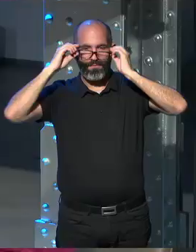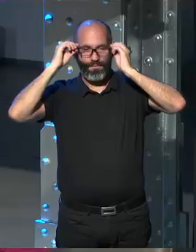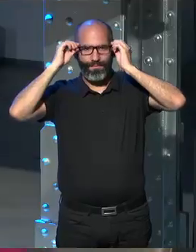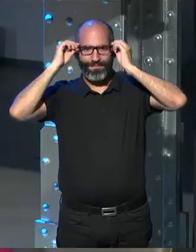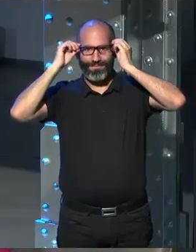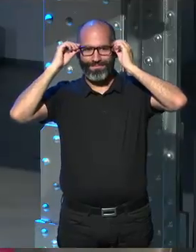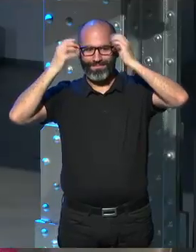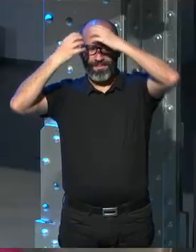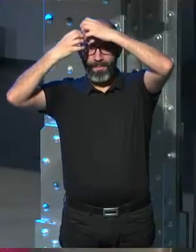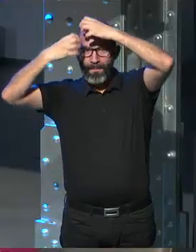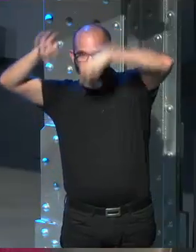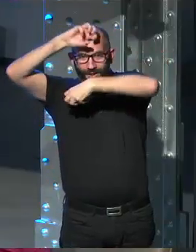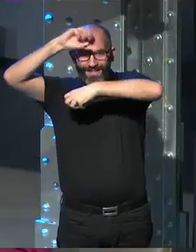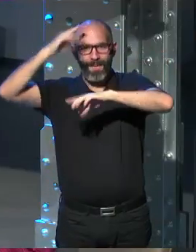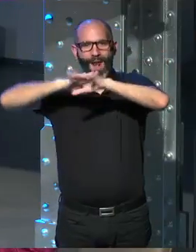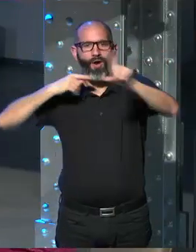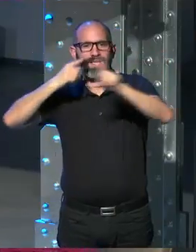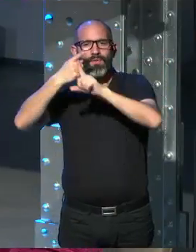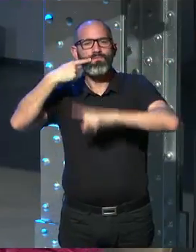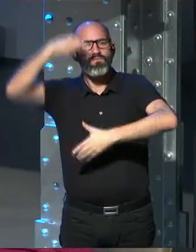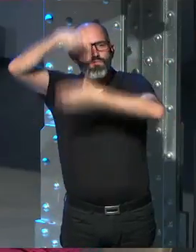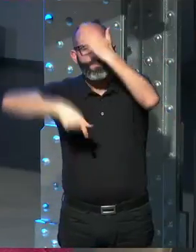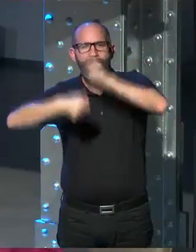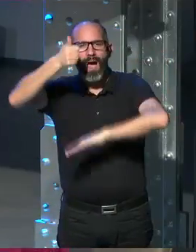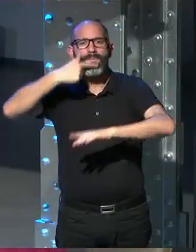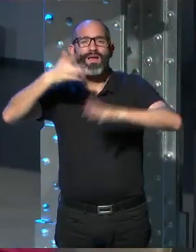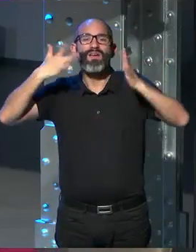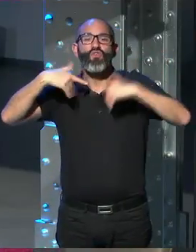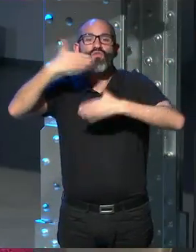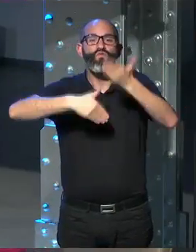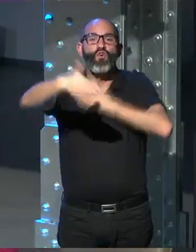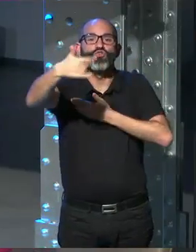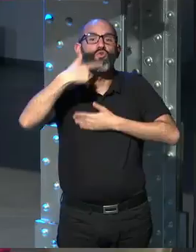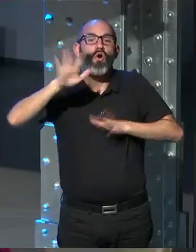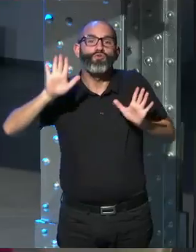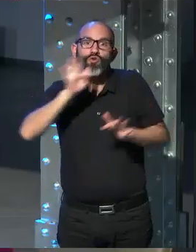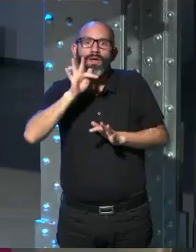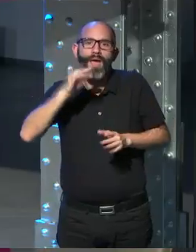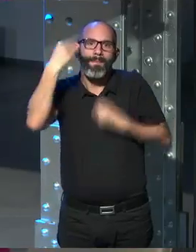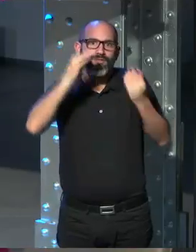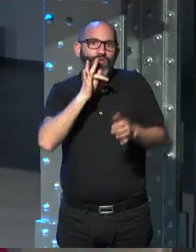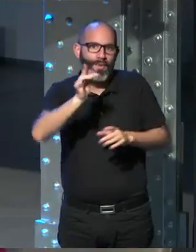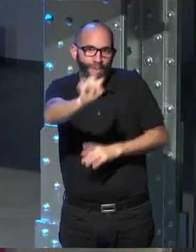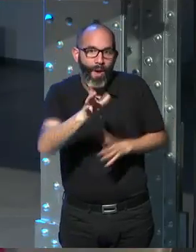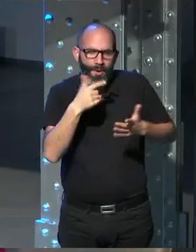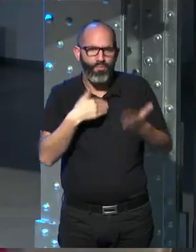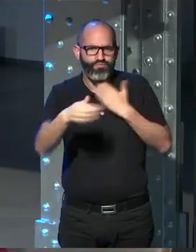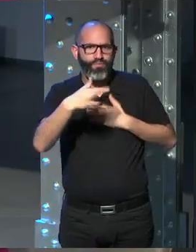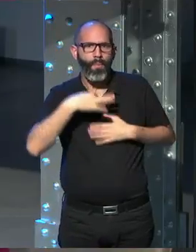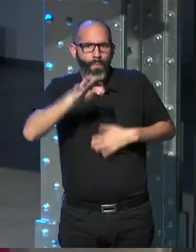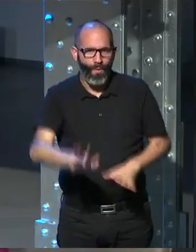de información más compleja. Y bueno, este es un futuro de ciencia ficción, pero lo veo plausible. Y lo mismo con respecto